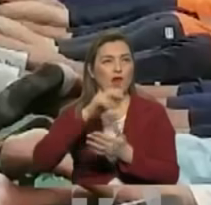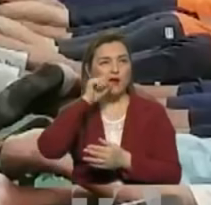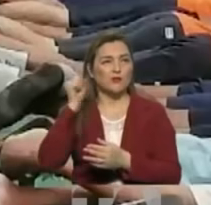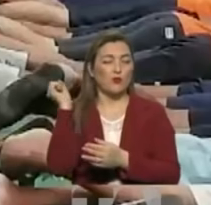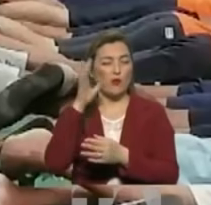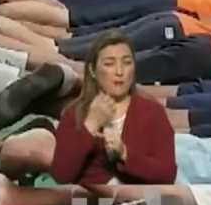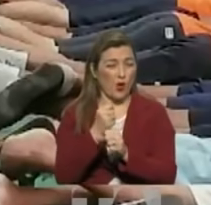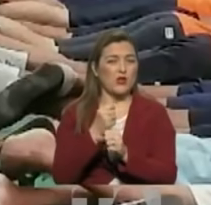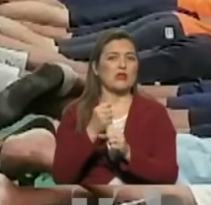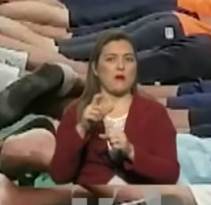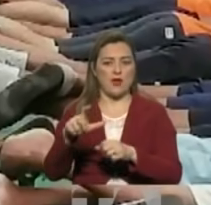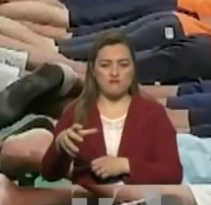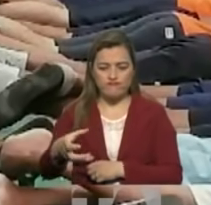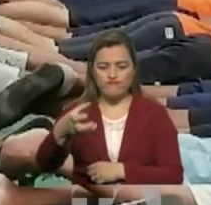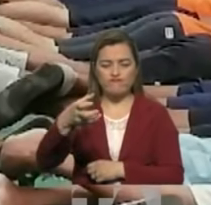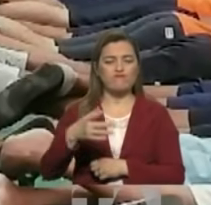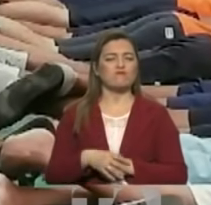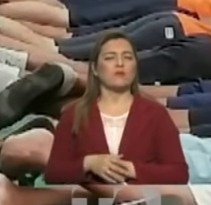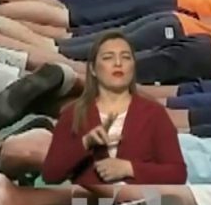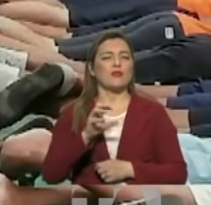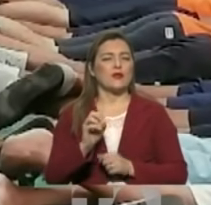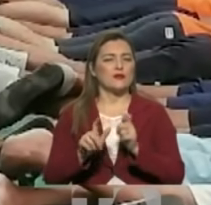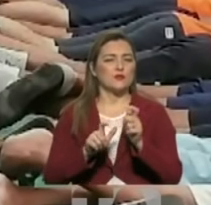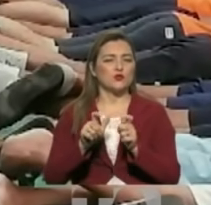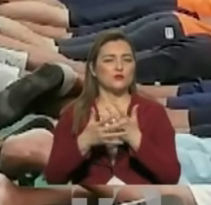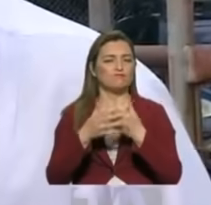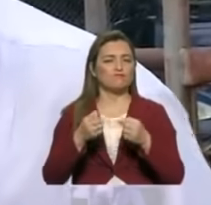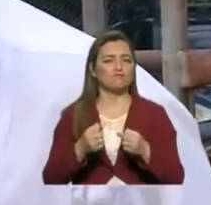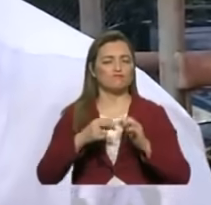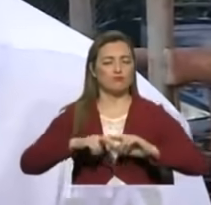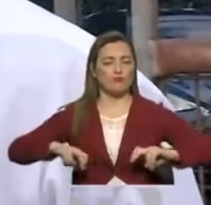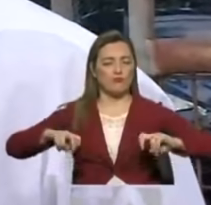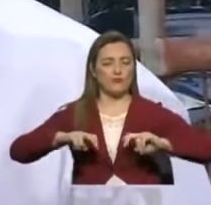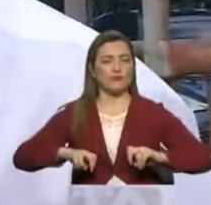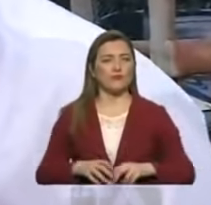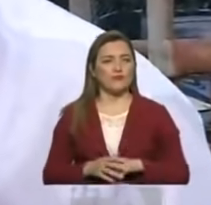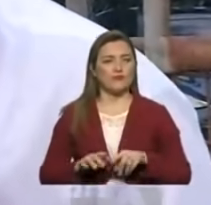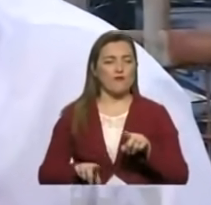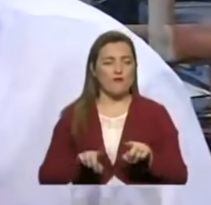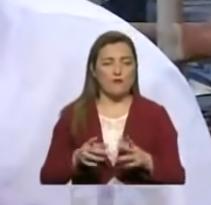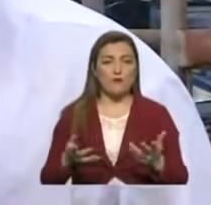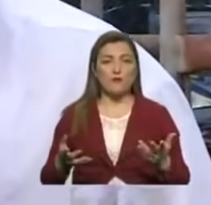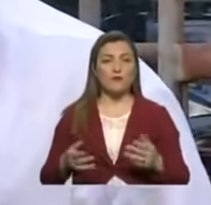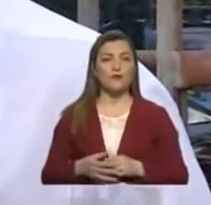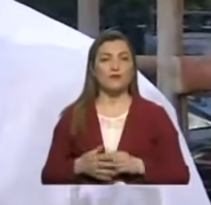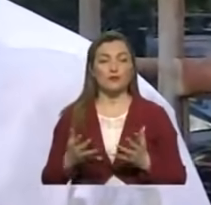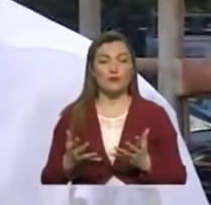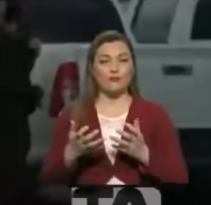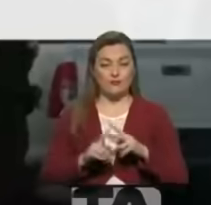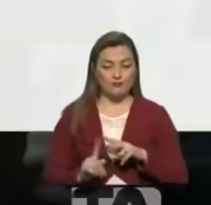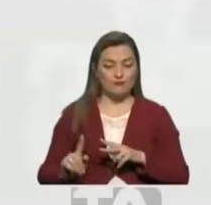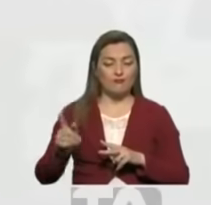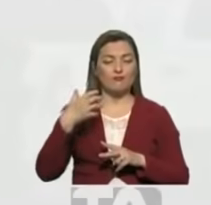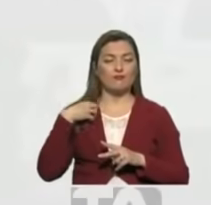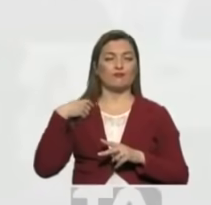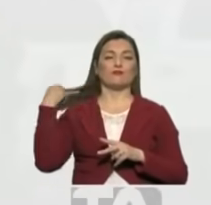granada. Hay una 30 de privados de libertad que están siendo investigados. Algunos que presuntamente querían también fugarse.